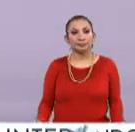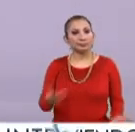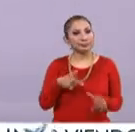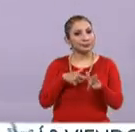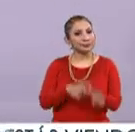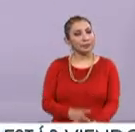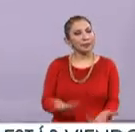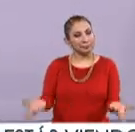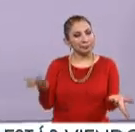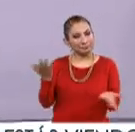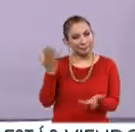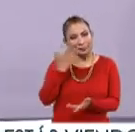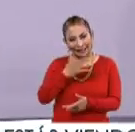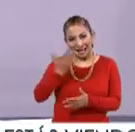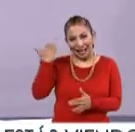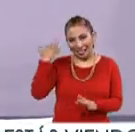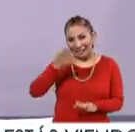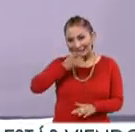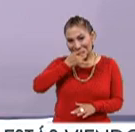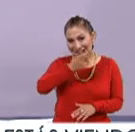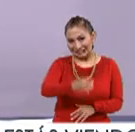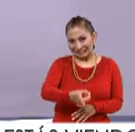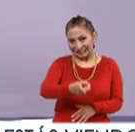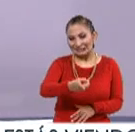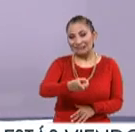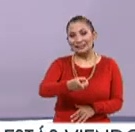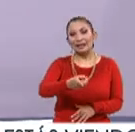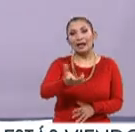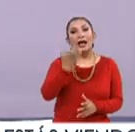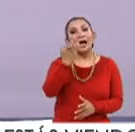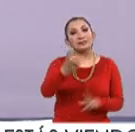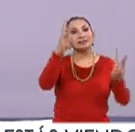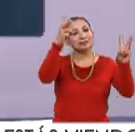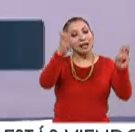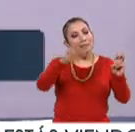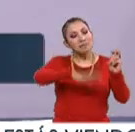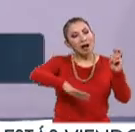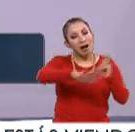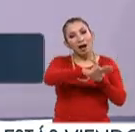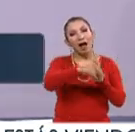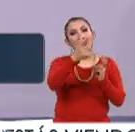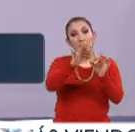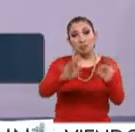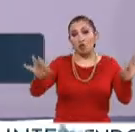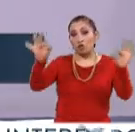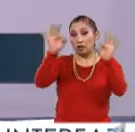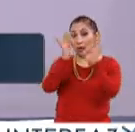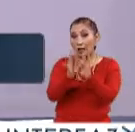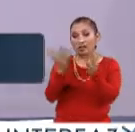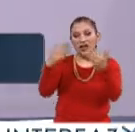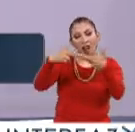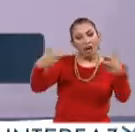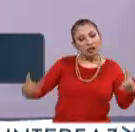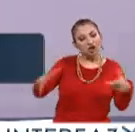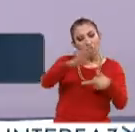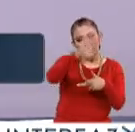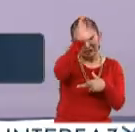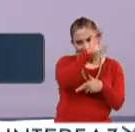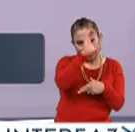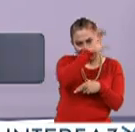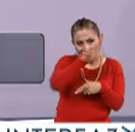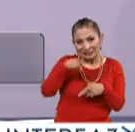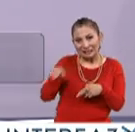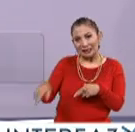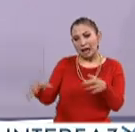bueno, seguimos, como bien se los prometimos, con estos temas, estas importantes relaciones entre la